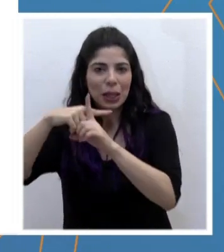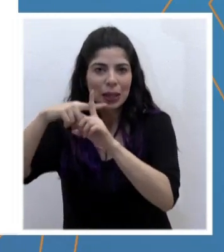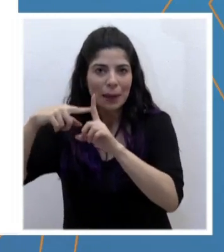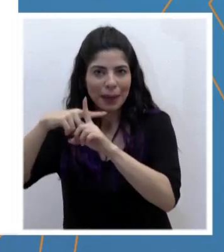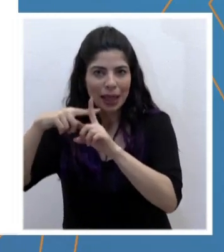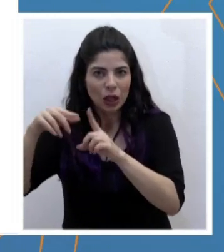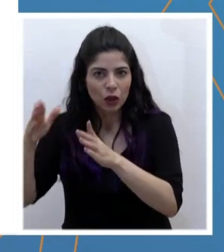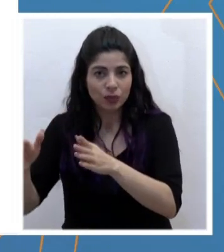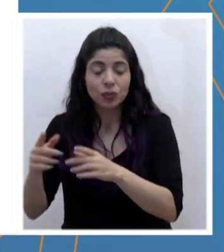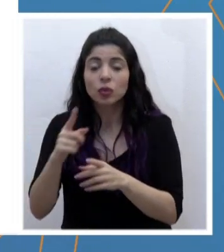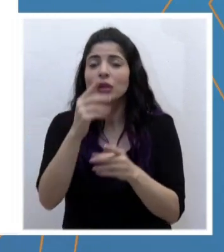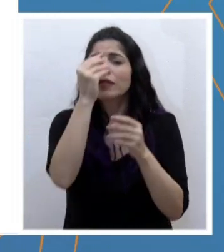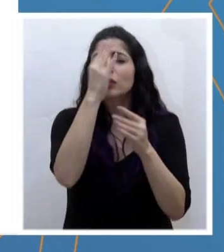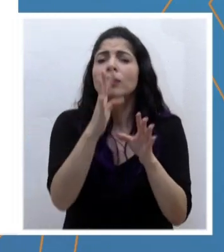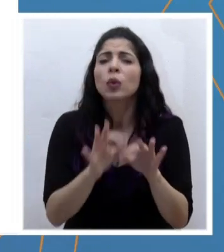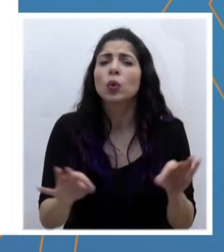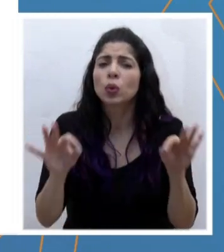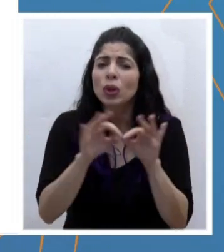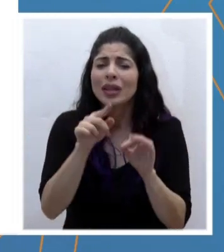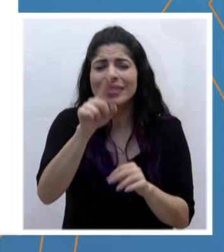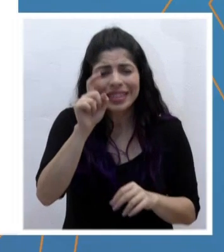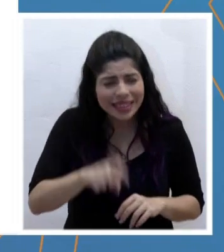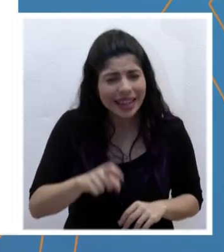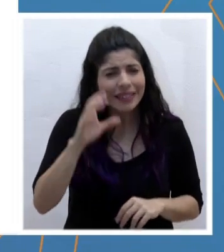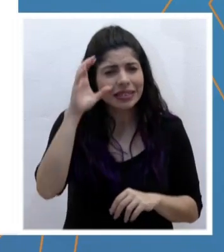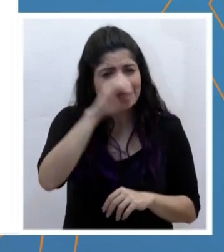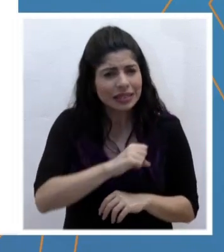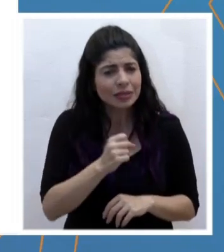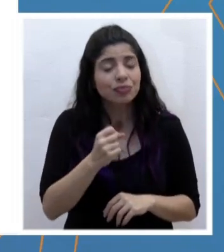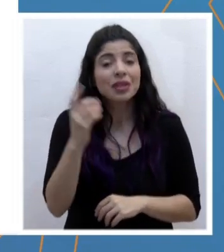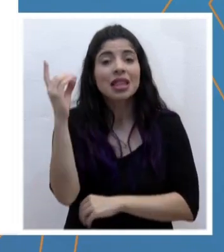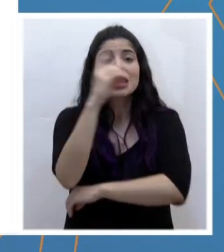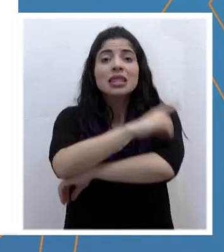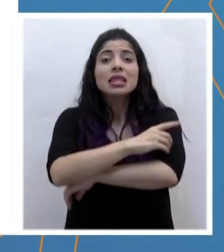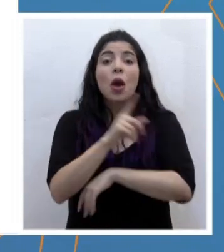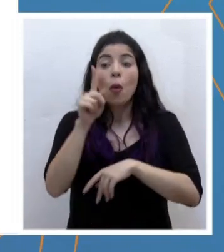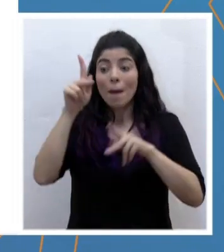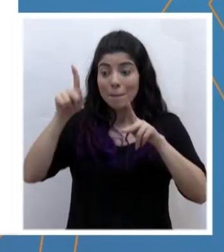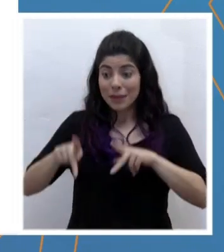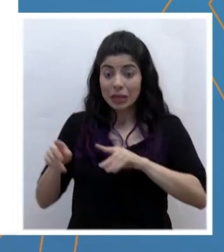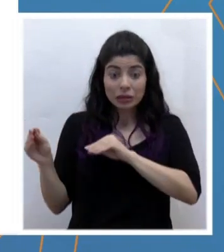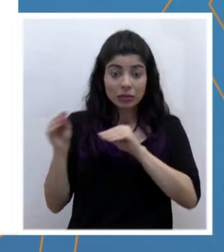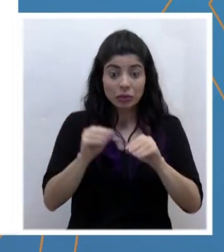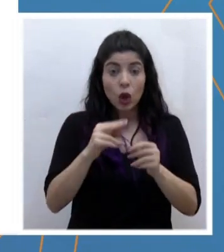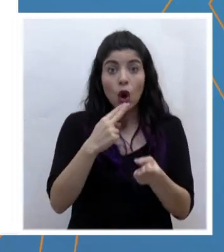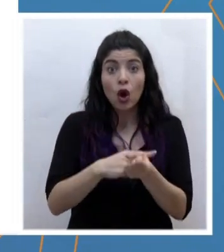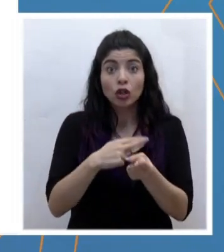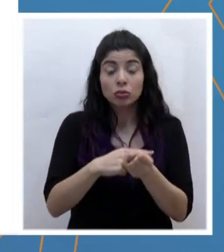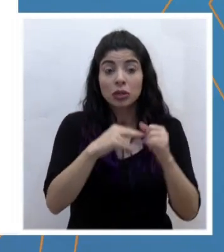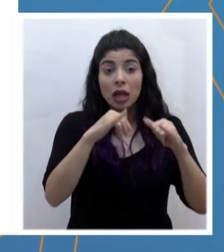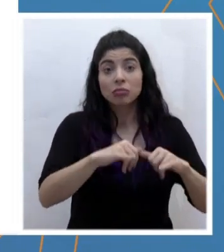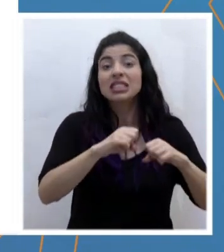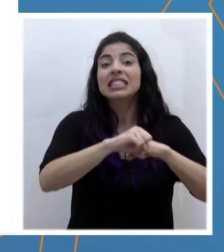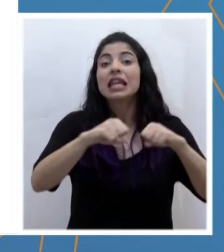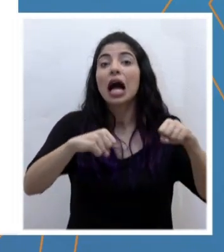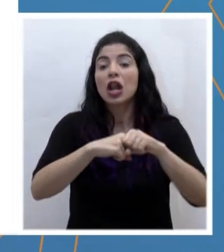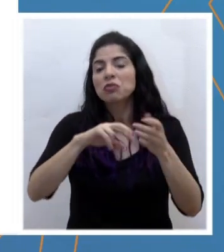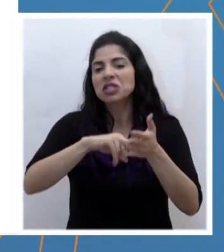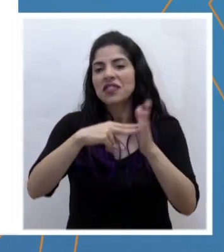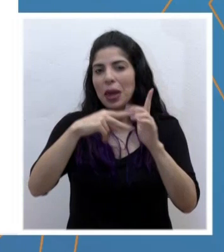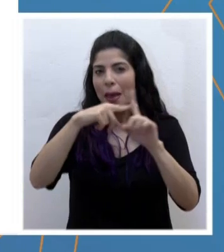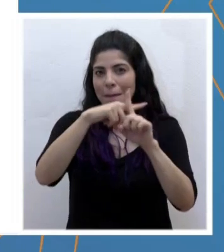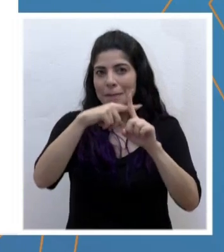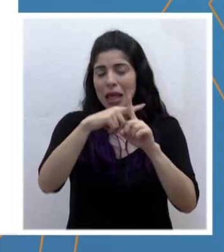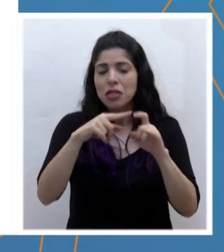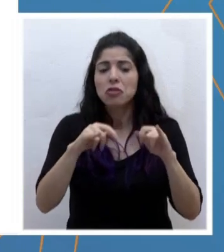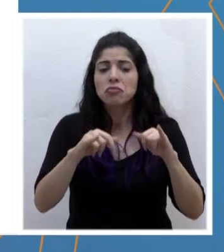dato importante, y hay que tenerlo muy en cuenta, son los días de estancia. Mientras que un paciente está en salón, o sea que es moderado,